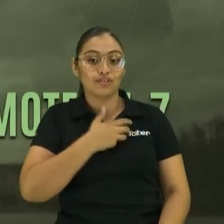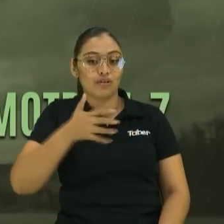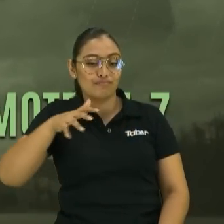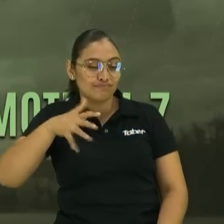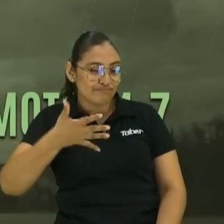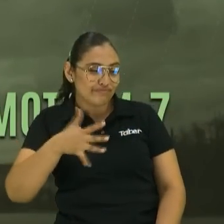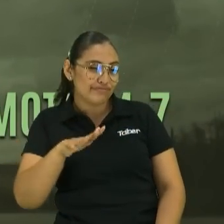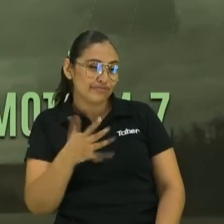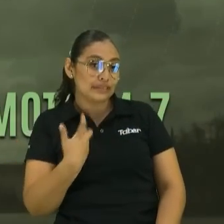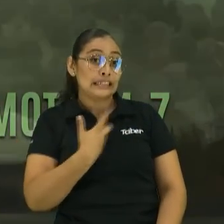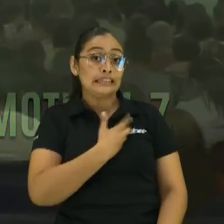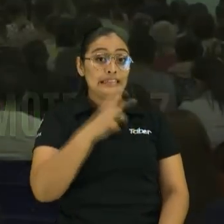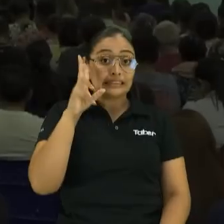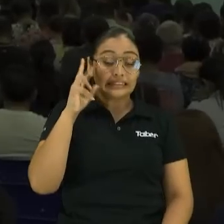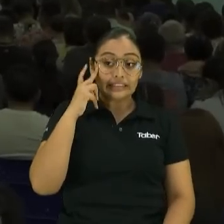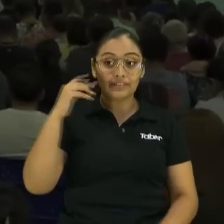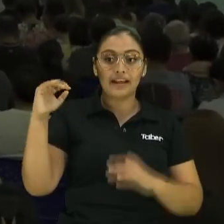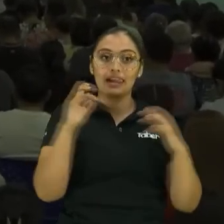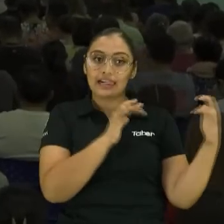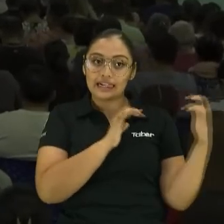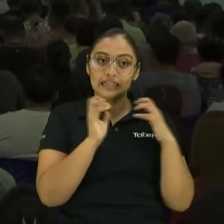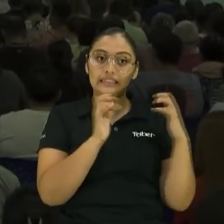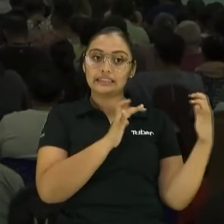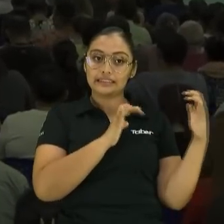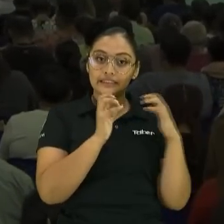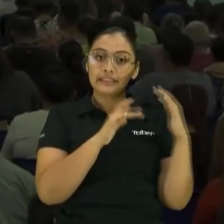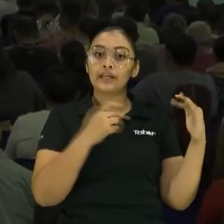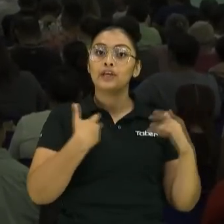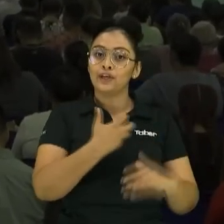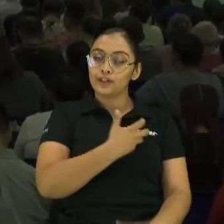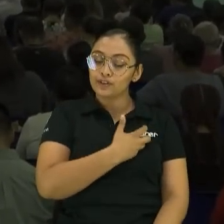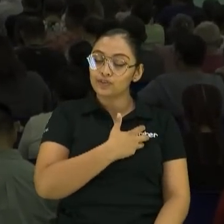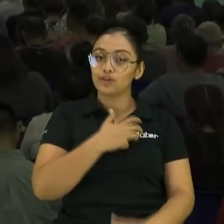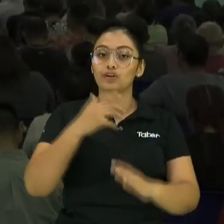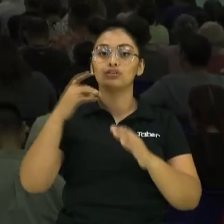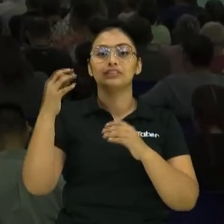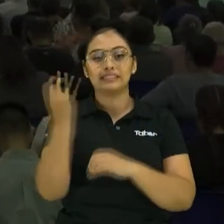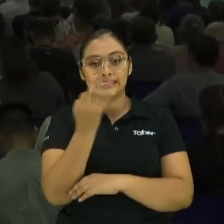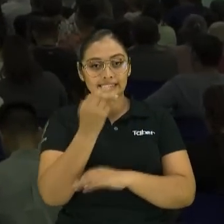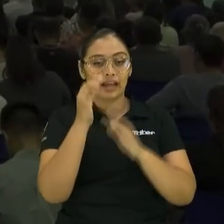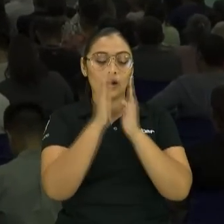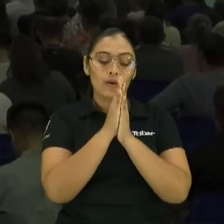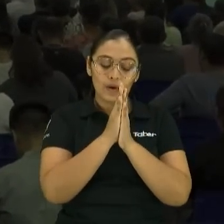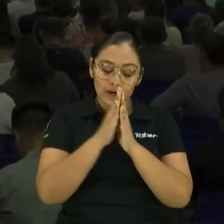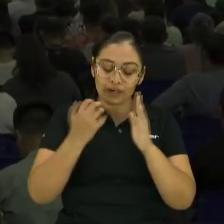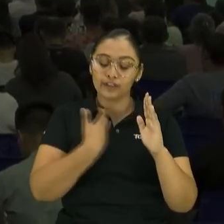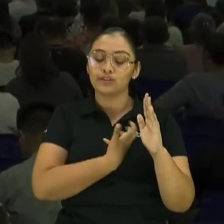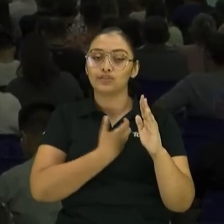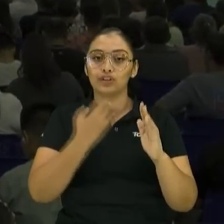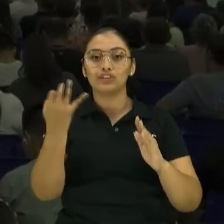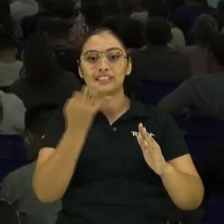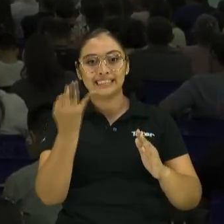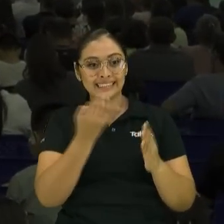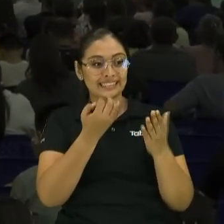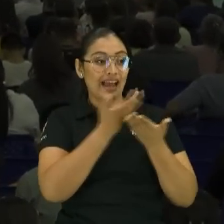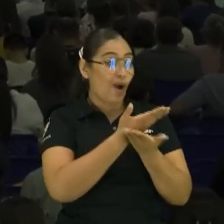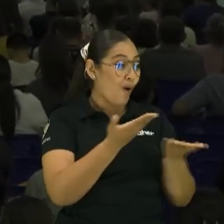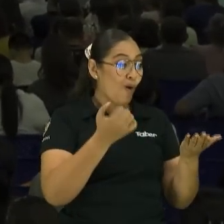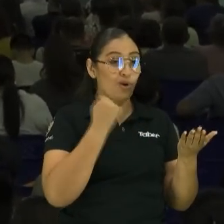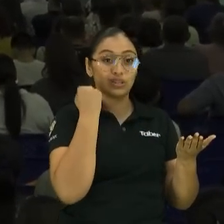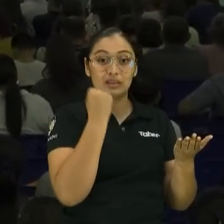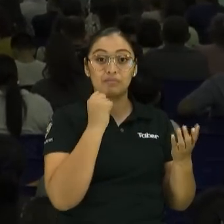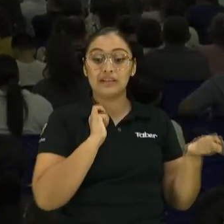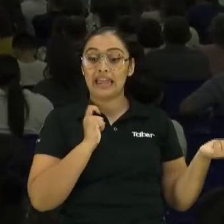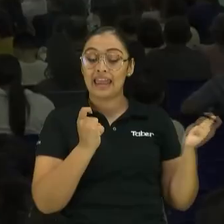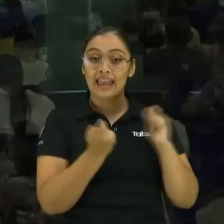es necesario mantenerse conectado es necesario leer la palabra es necesario orar es necesario cambiar mis prioridades las prioridades amigo